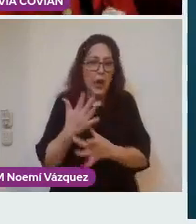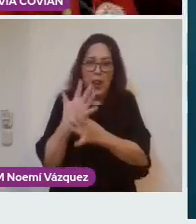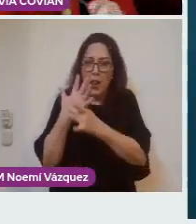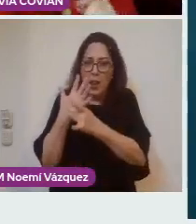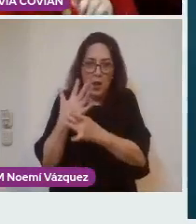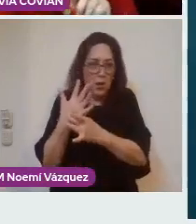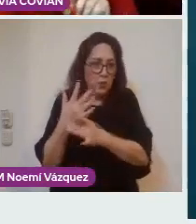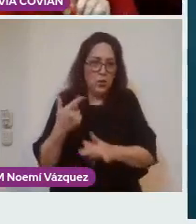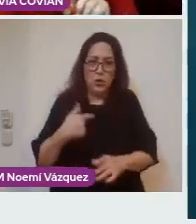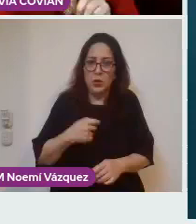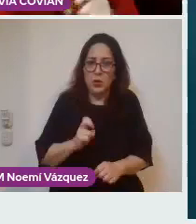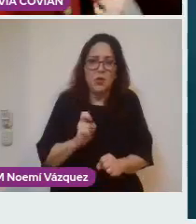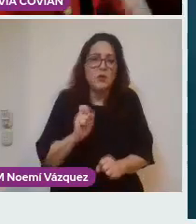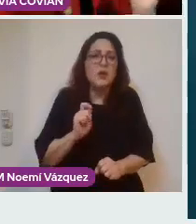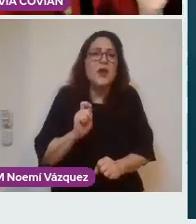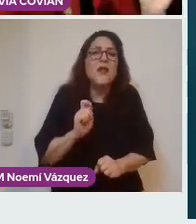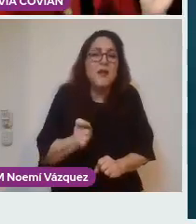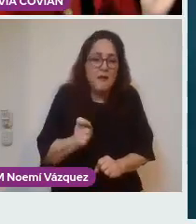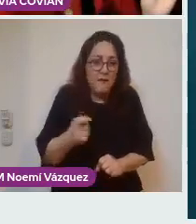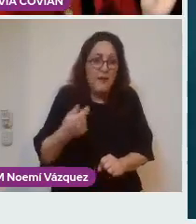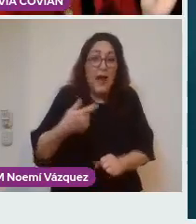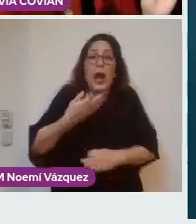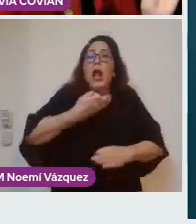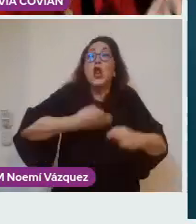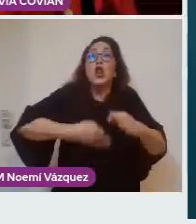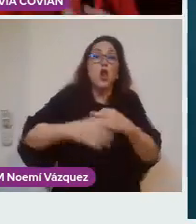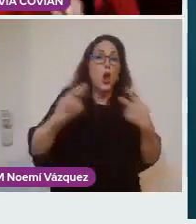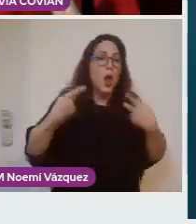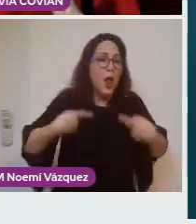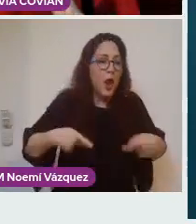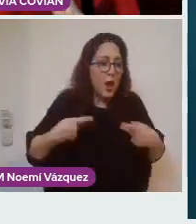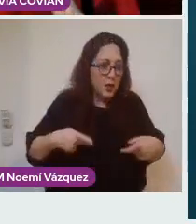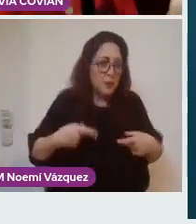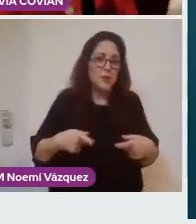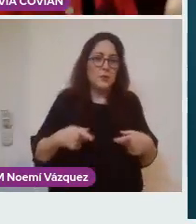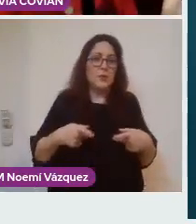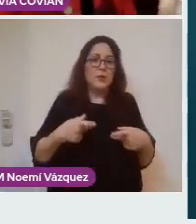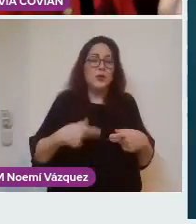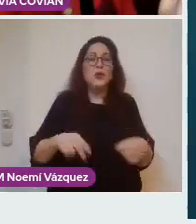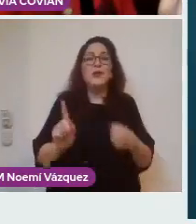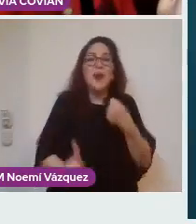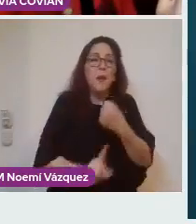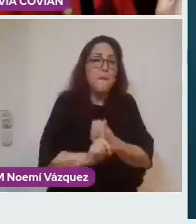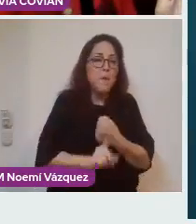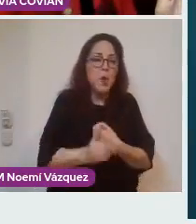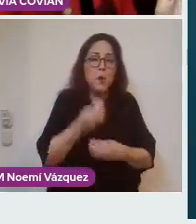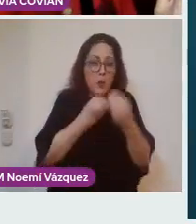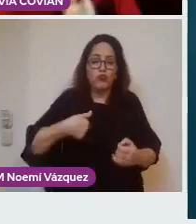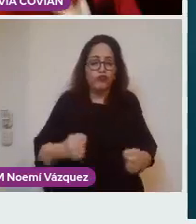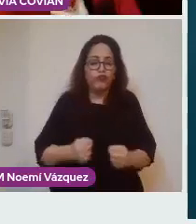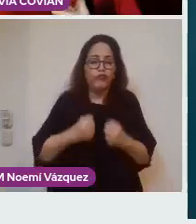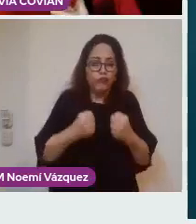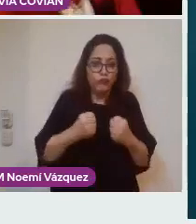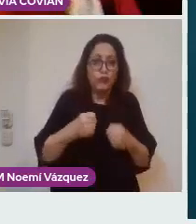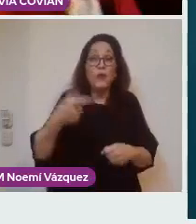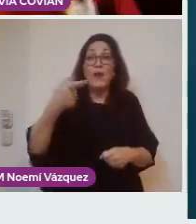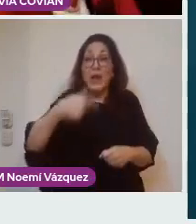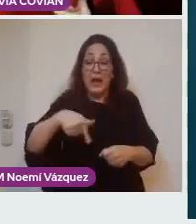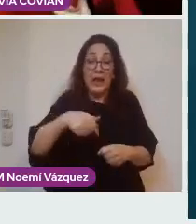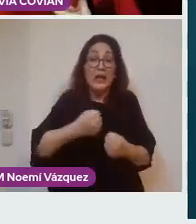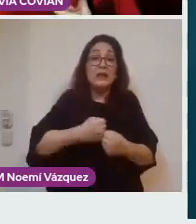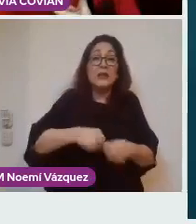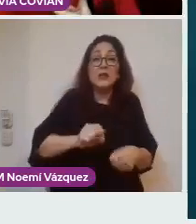mujeres el porcentaje y de 0.9 de hombres, pero tomen en cuenta que hay una gran cifra negra. Y la